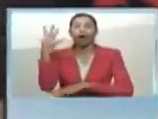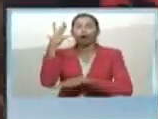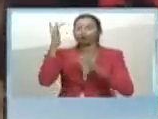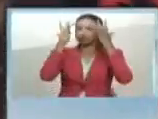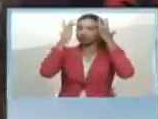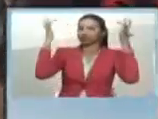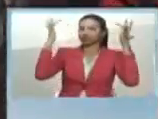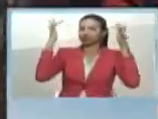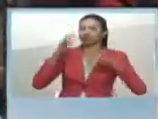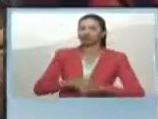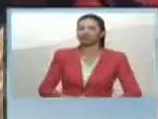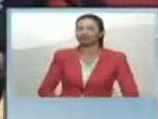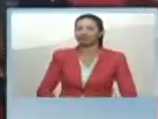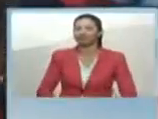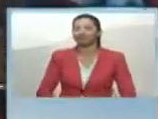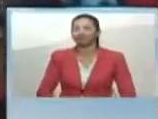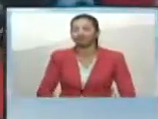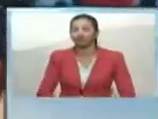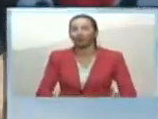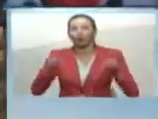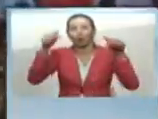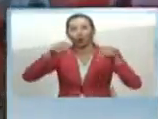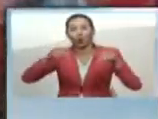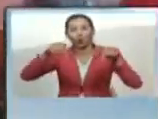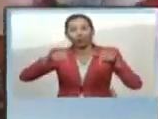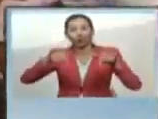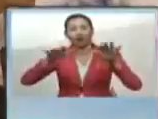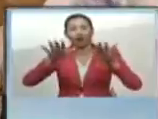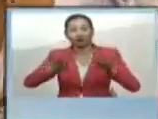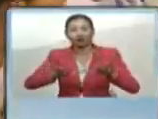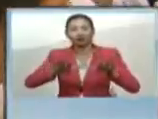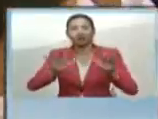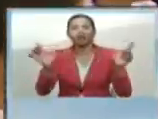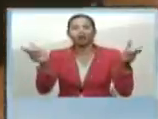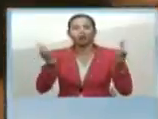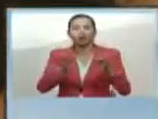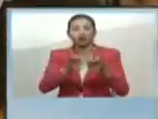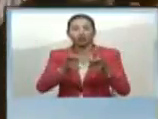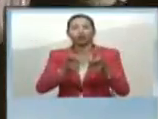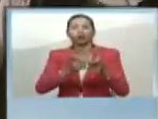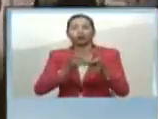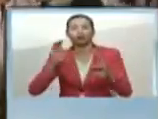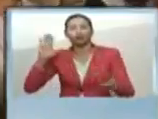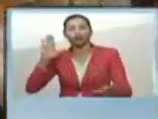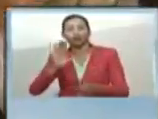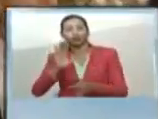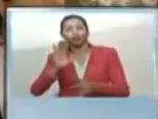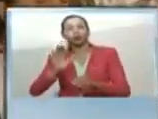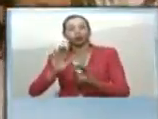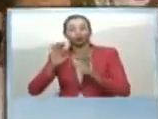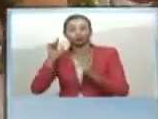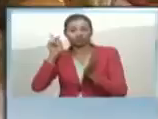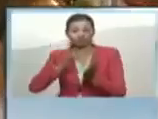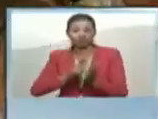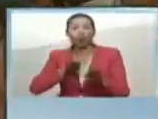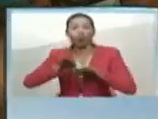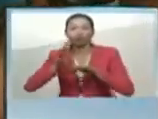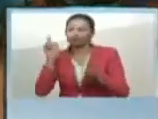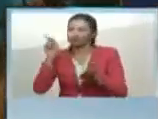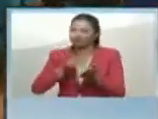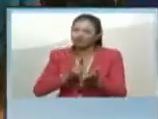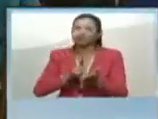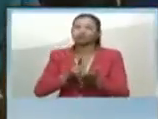Por eso hoy, cuando estamos aquí reunidos y que hemos venido desde el jueves, que hemos tenido esa